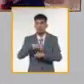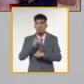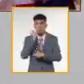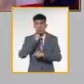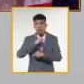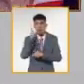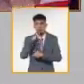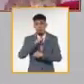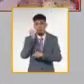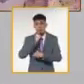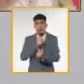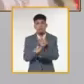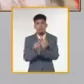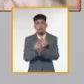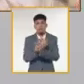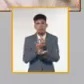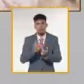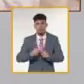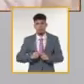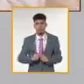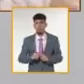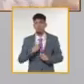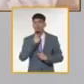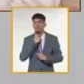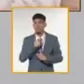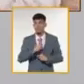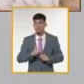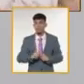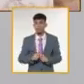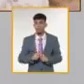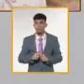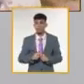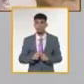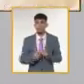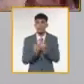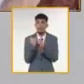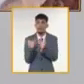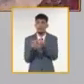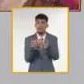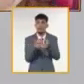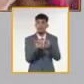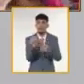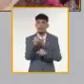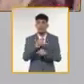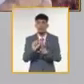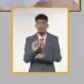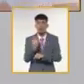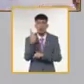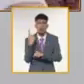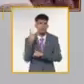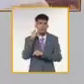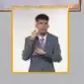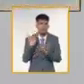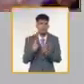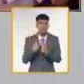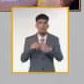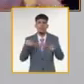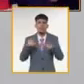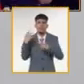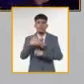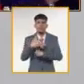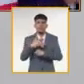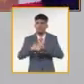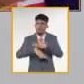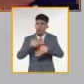está pasando en determinados grupos, por el hecho, por ejemplo, de que haya grupos sociales que solo escuchen eso, porque el problema no es que